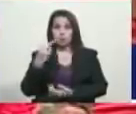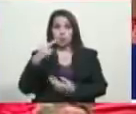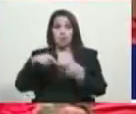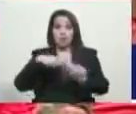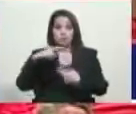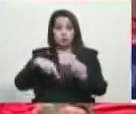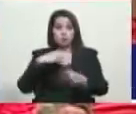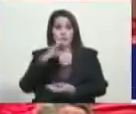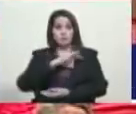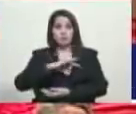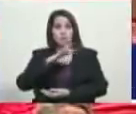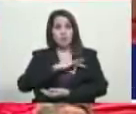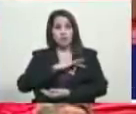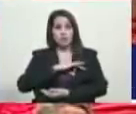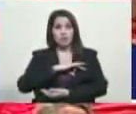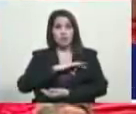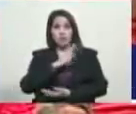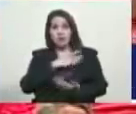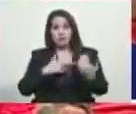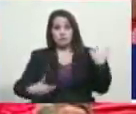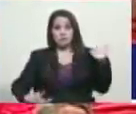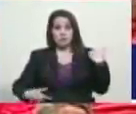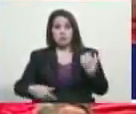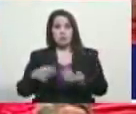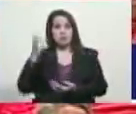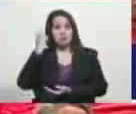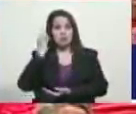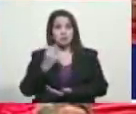Socialista, presidenta.